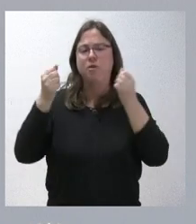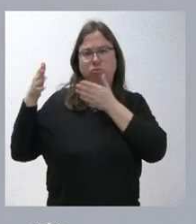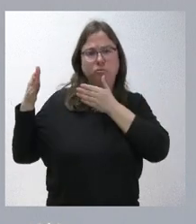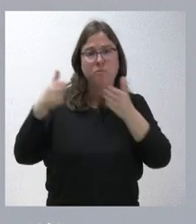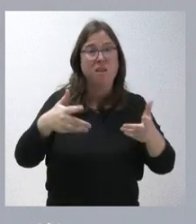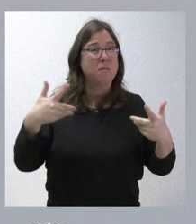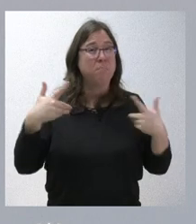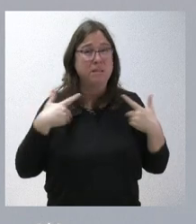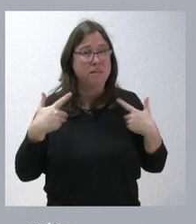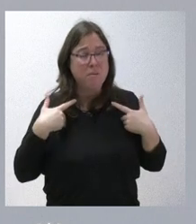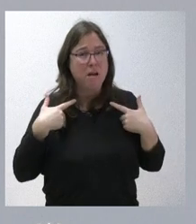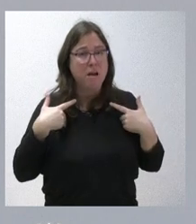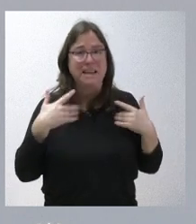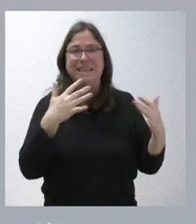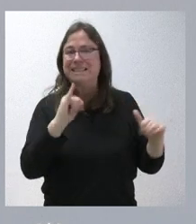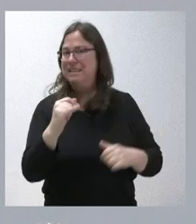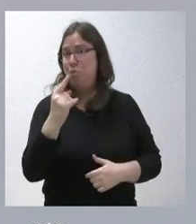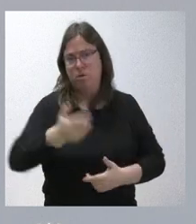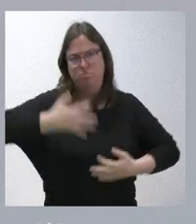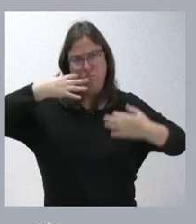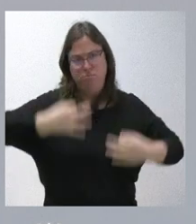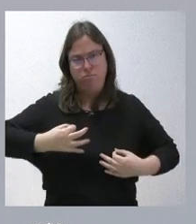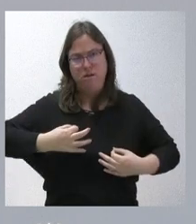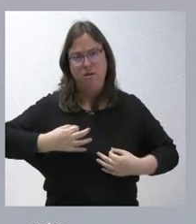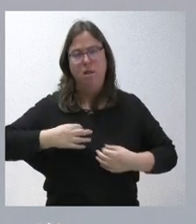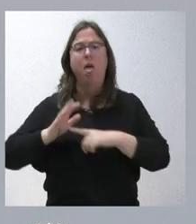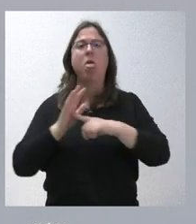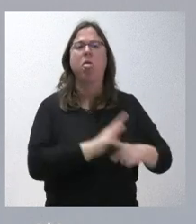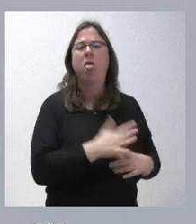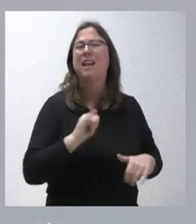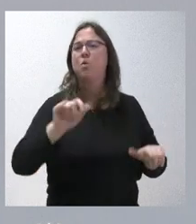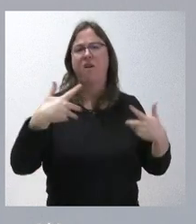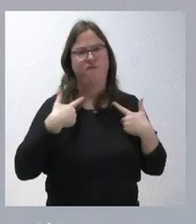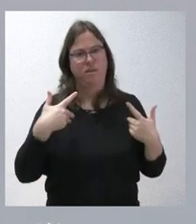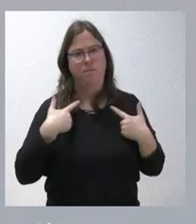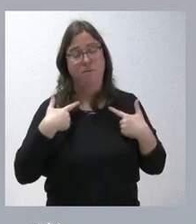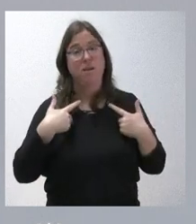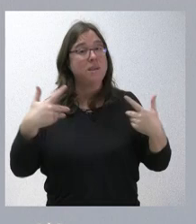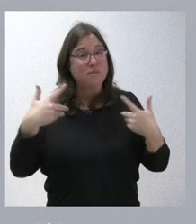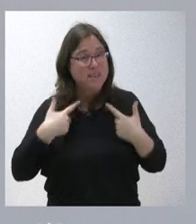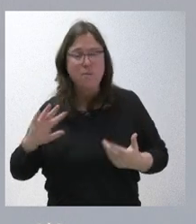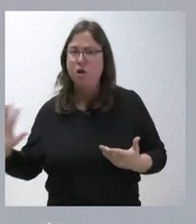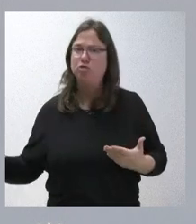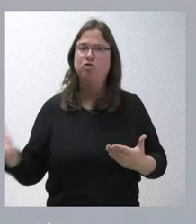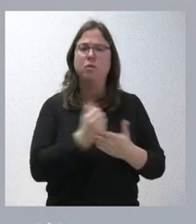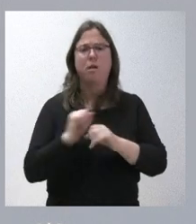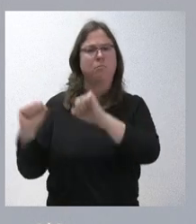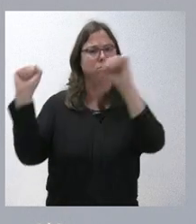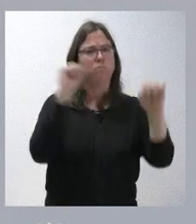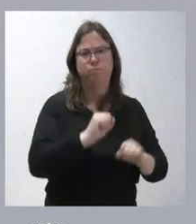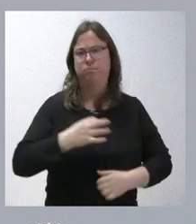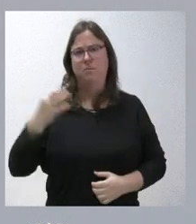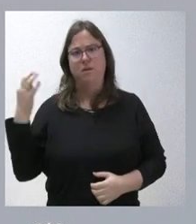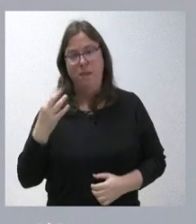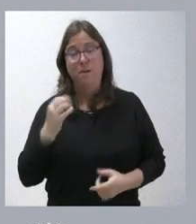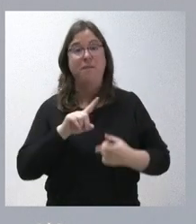víctima y esta la garantía que le quiero dar va a quedar desamparada y todas las víctimas tienen que ser protegidas y todas